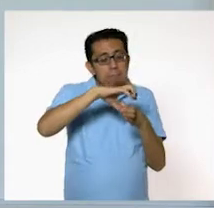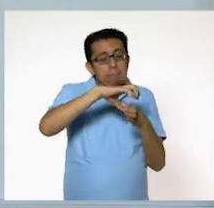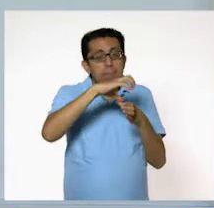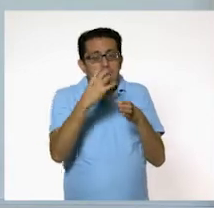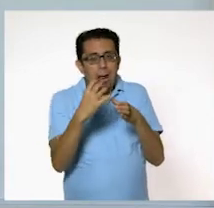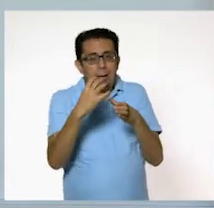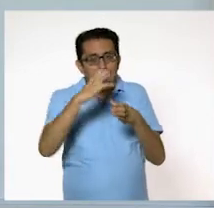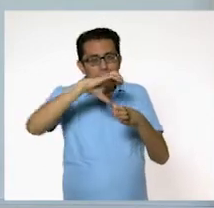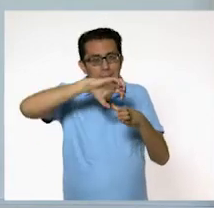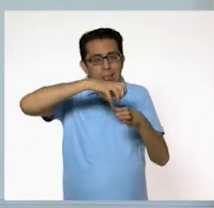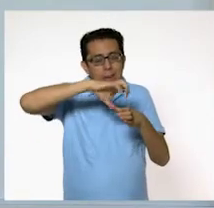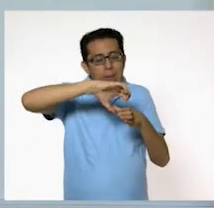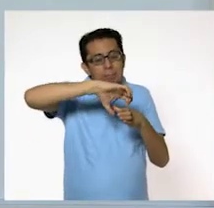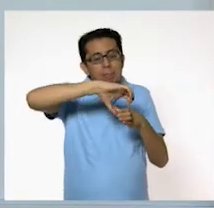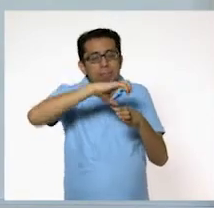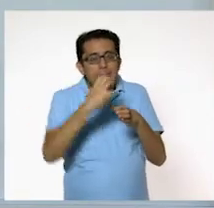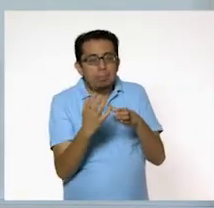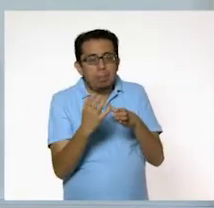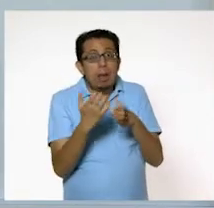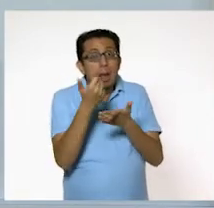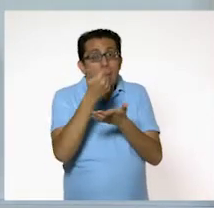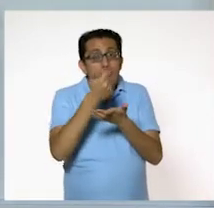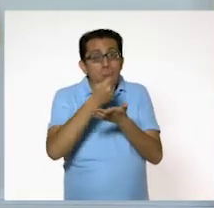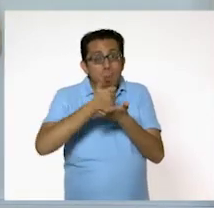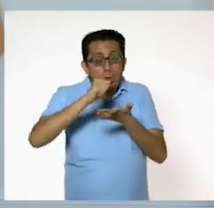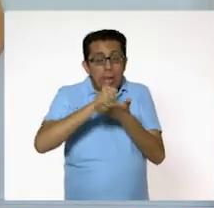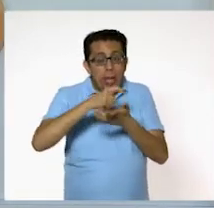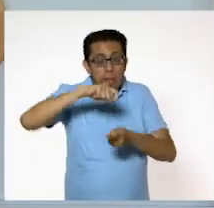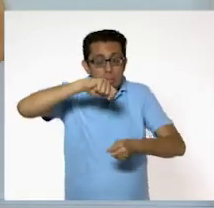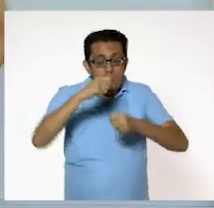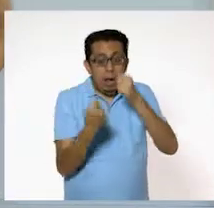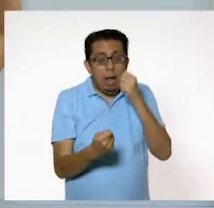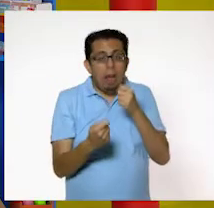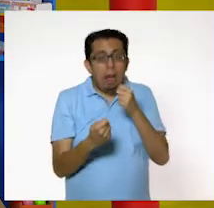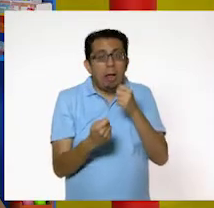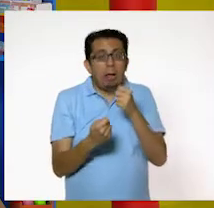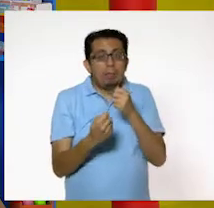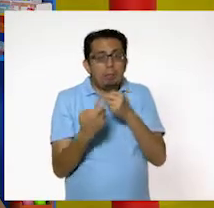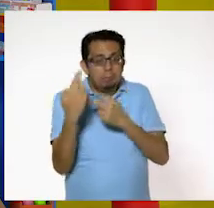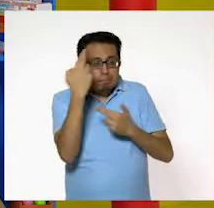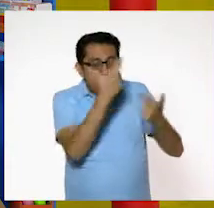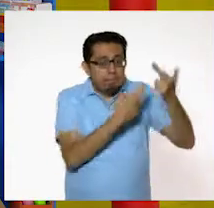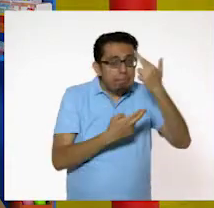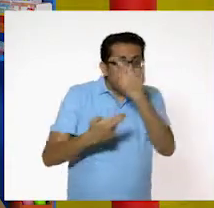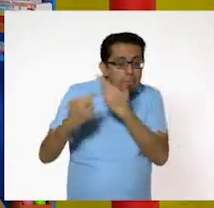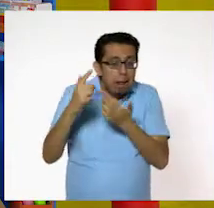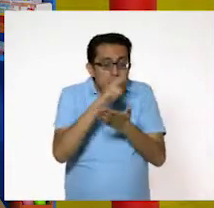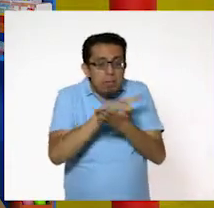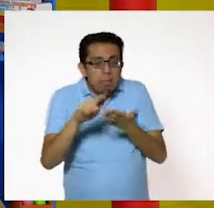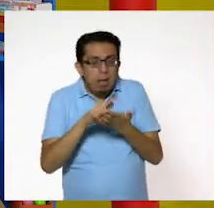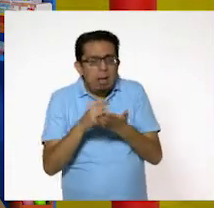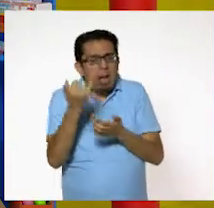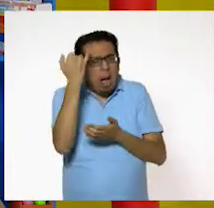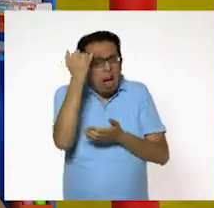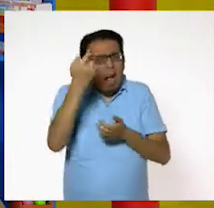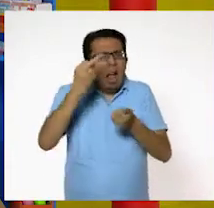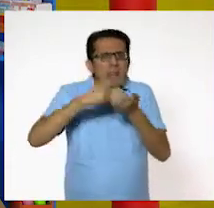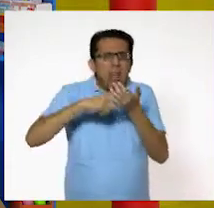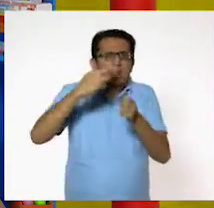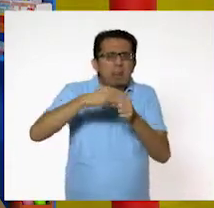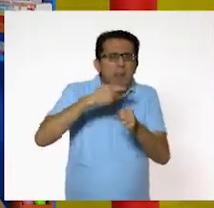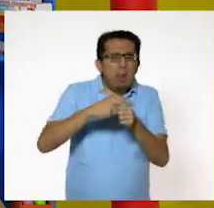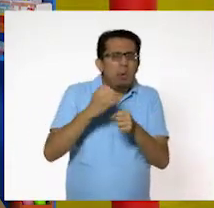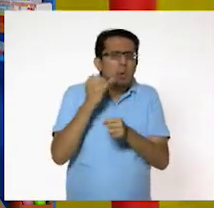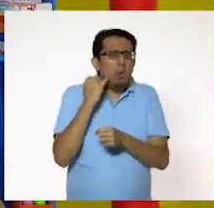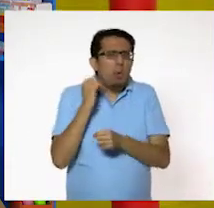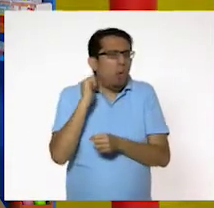la tapa. Ajá, de la botella de plástico y pues asegurarnos de que esté limpia. Imagínense, maestra, si no, está ahí lleno de refresco. O de